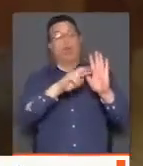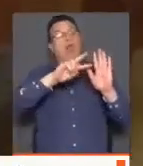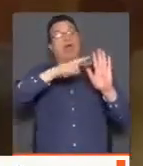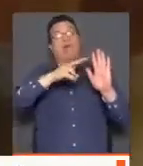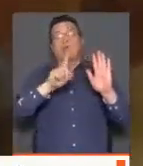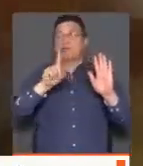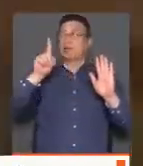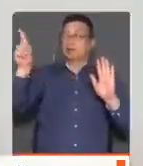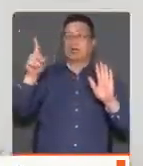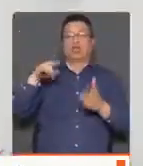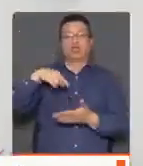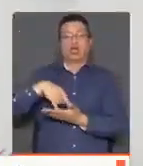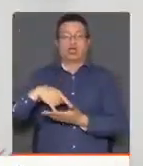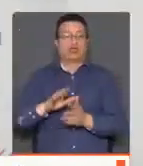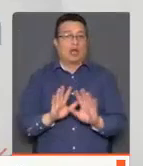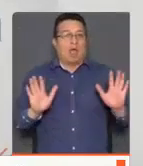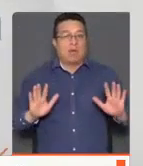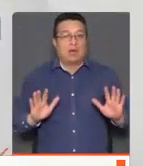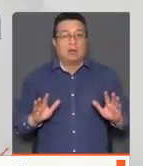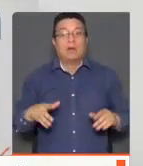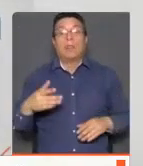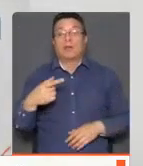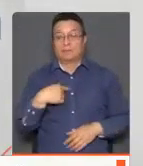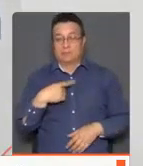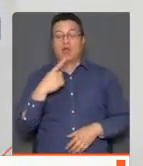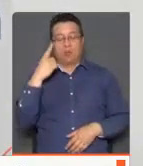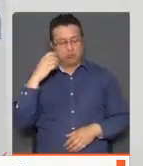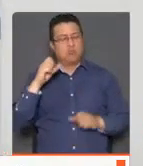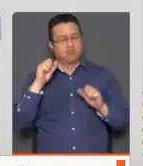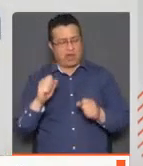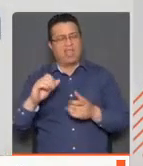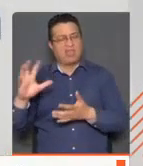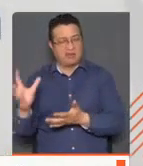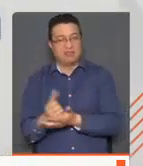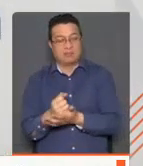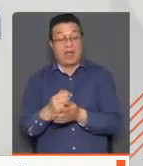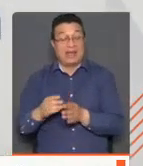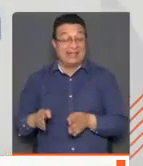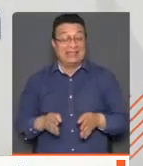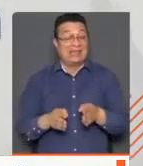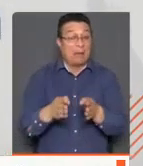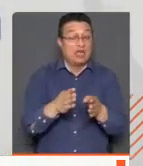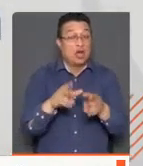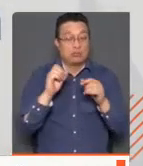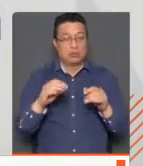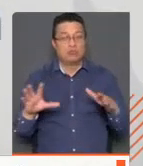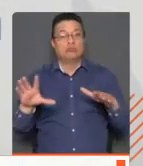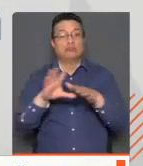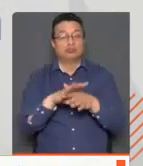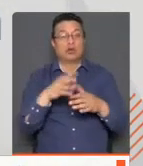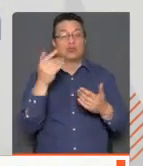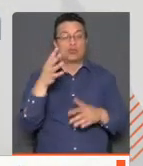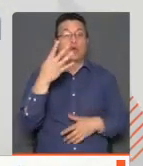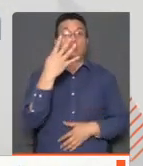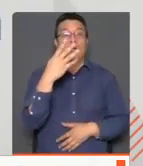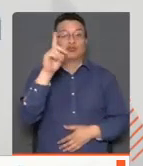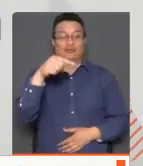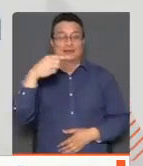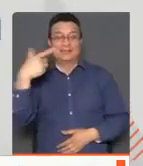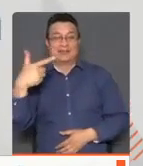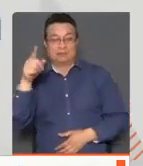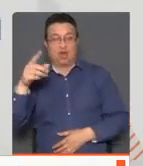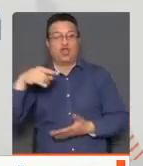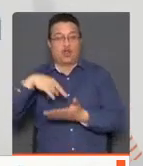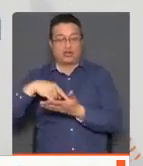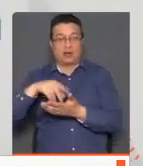en el Congreso. Quiero creer que lo vamos a lograr, pero el camino alternativo es juntar los 4/7 en el Congreso y ver